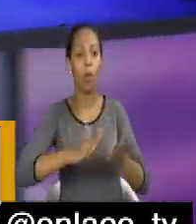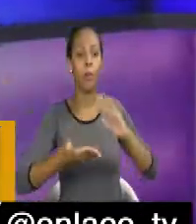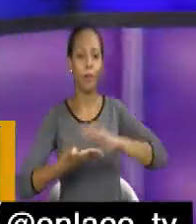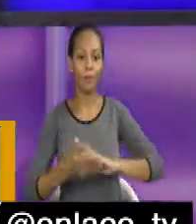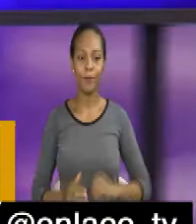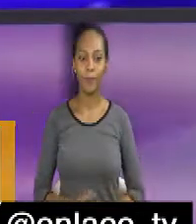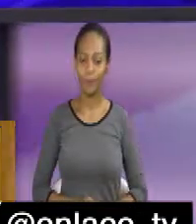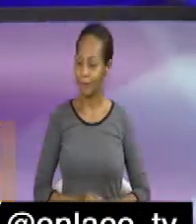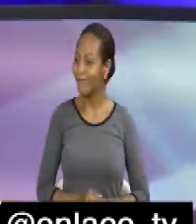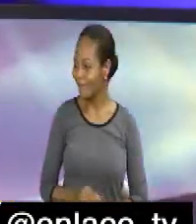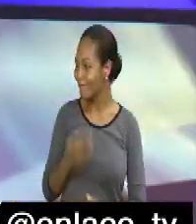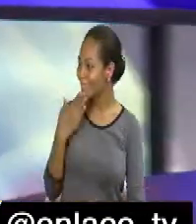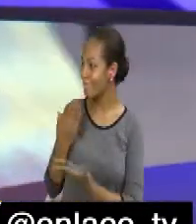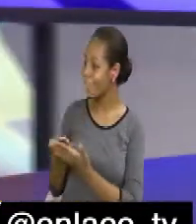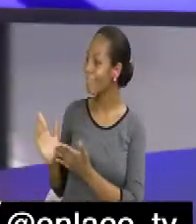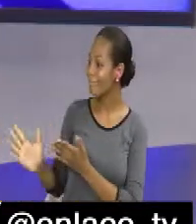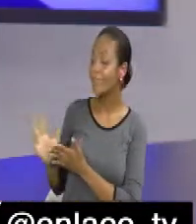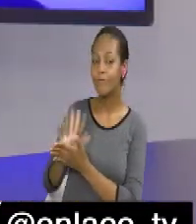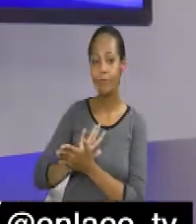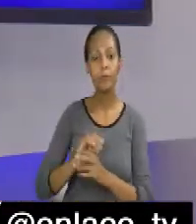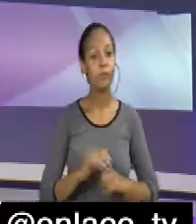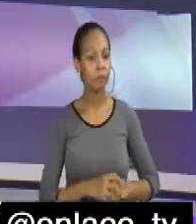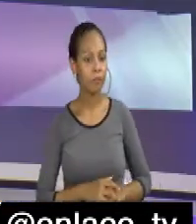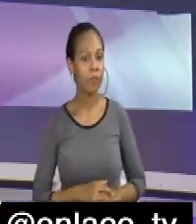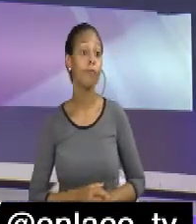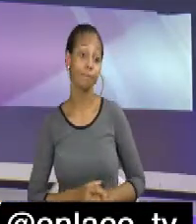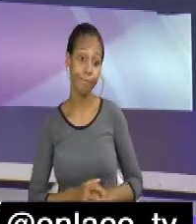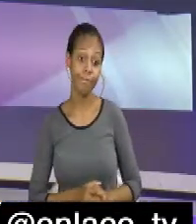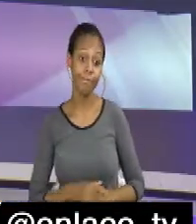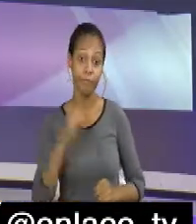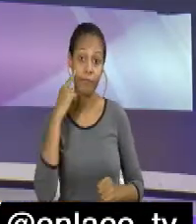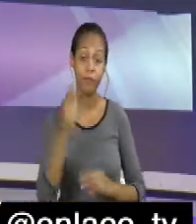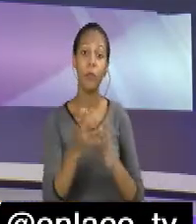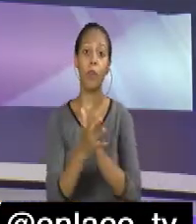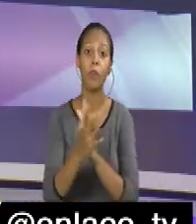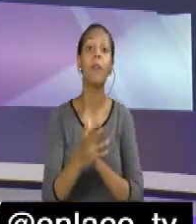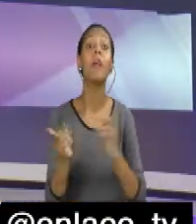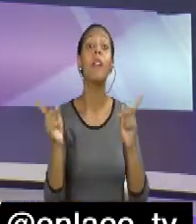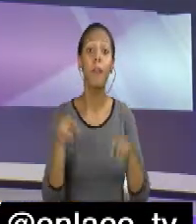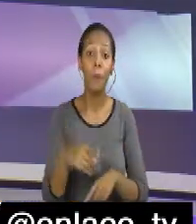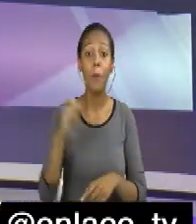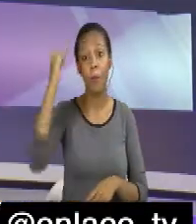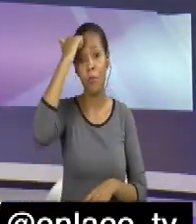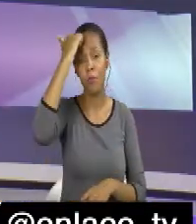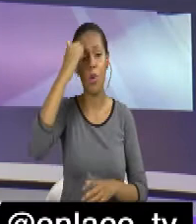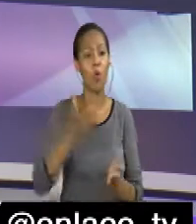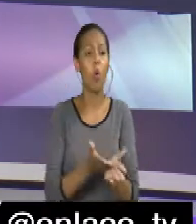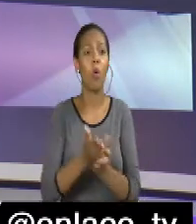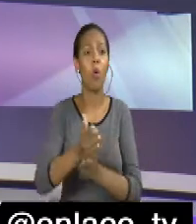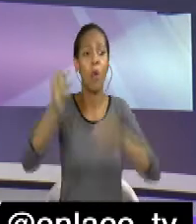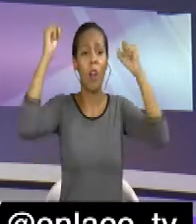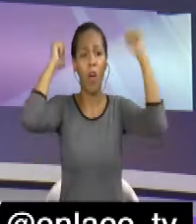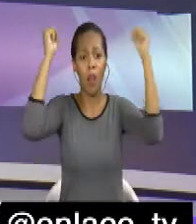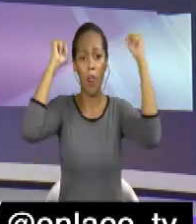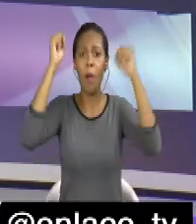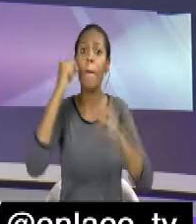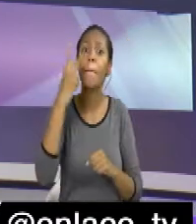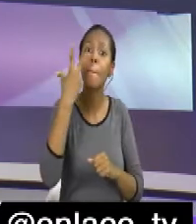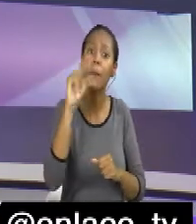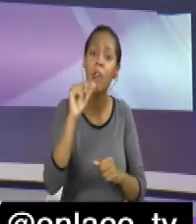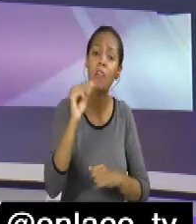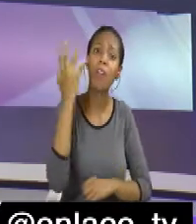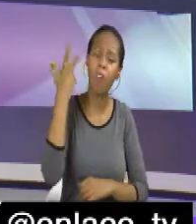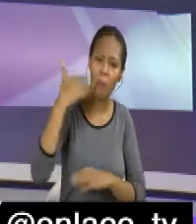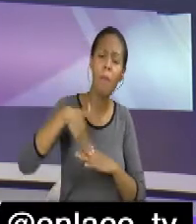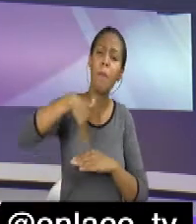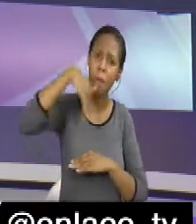Noticias. Y les cuento que también los docentes continuaron en esta protesta que ya lleva más de 20 días en cese de actividades. Esto